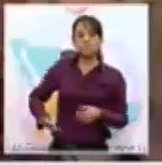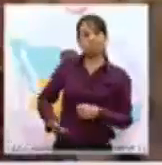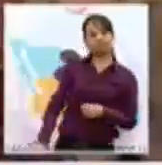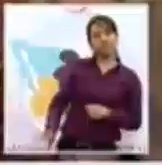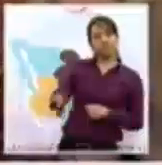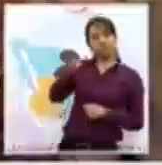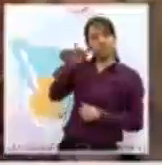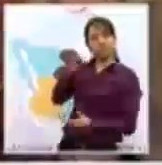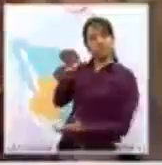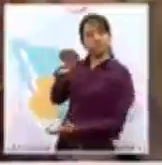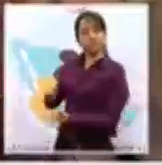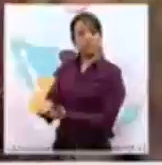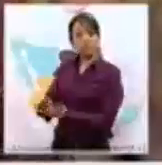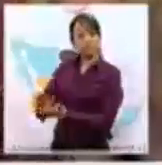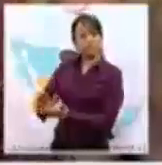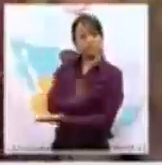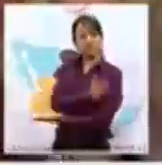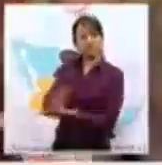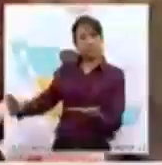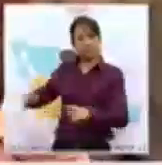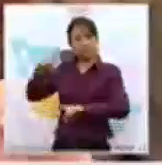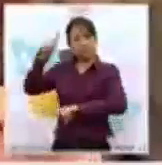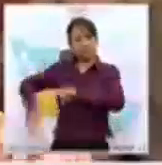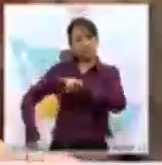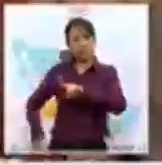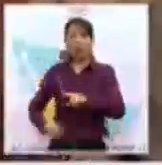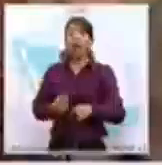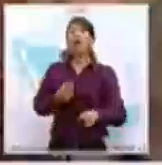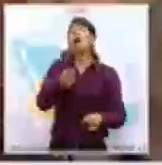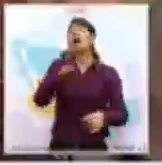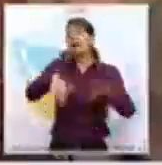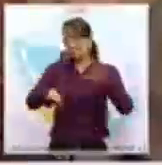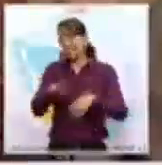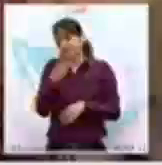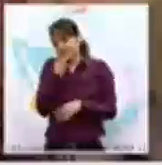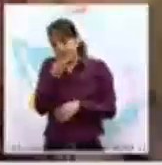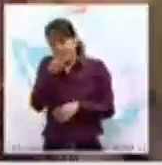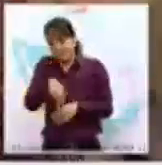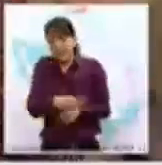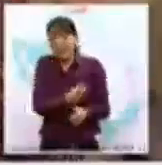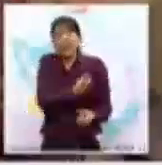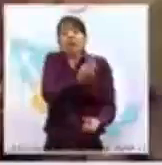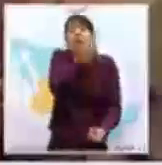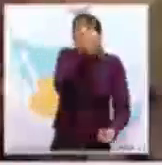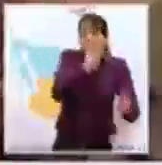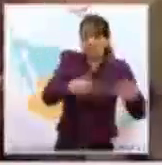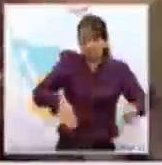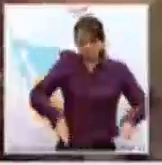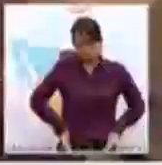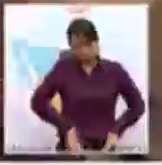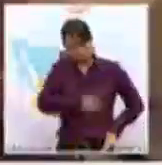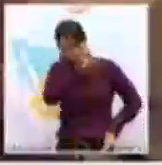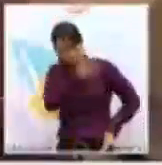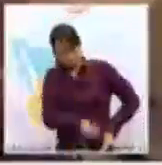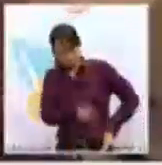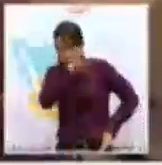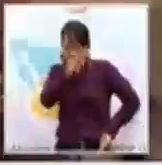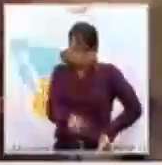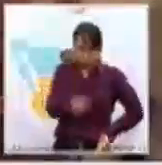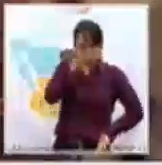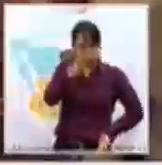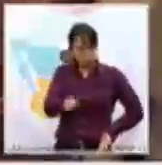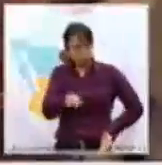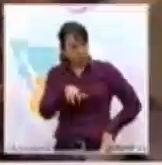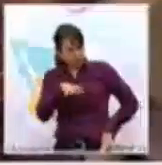hablado de que en ocasiones solamente quienes tienen ciertas características son los que pueden tener alguna posibilidad